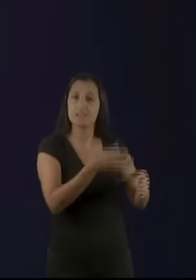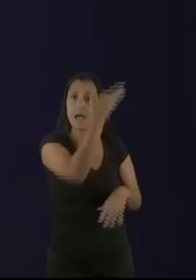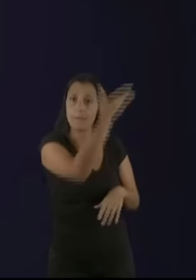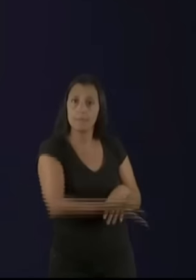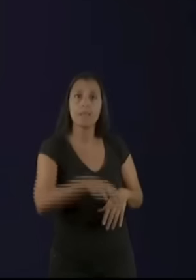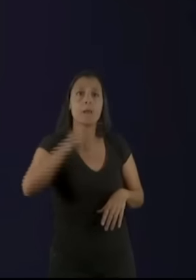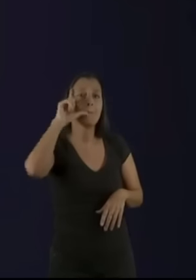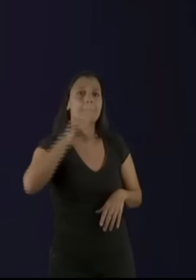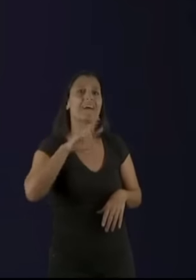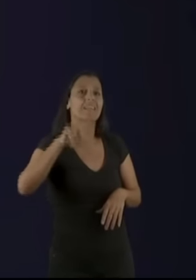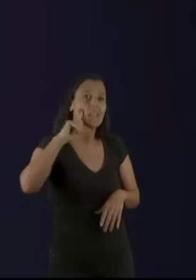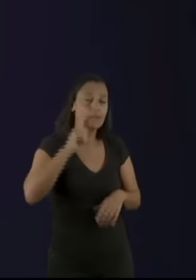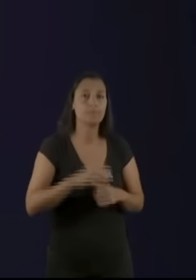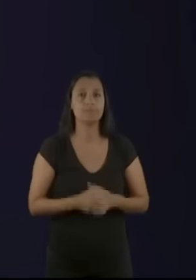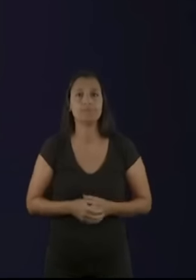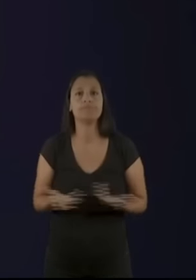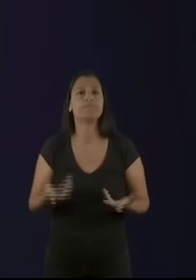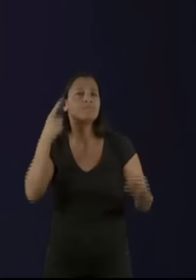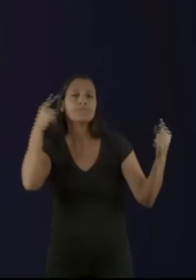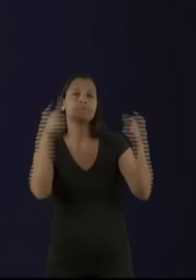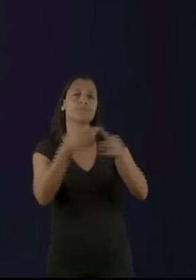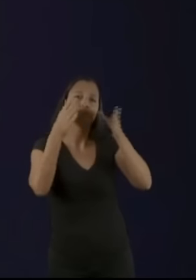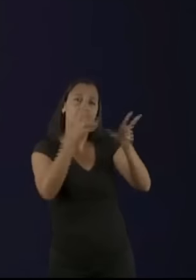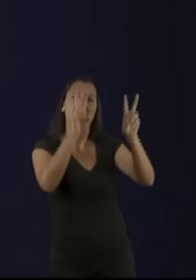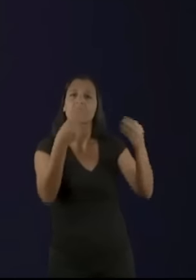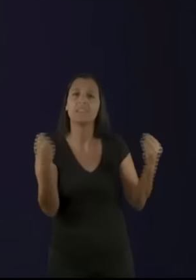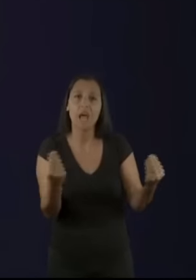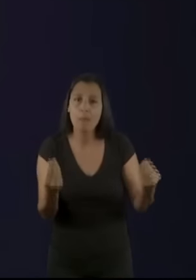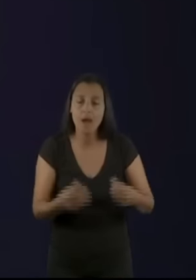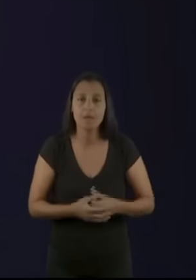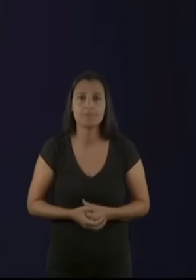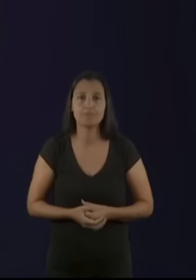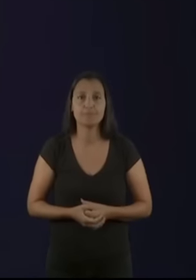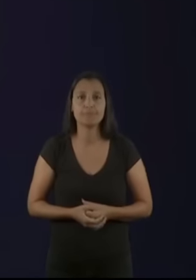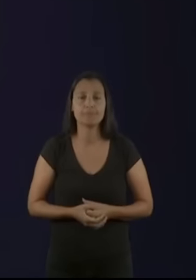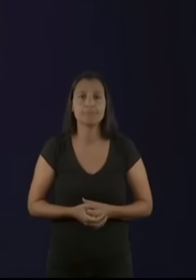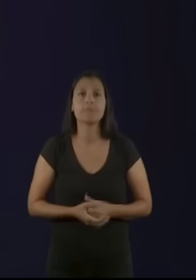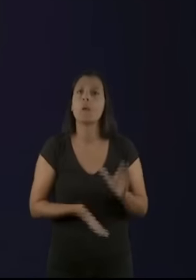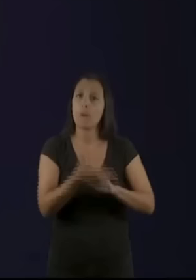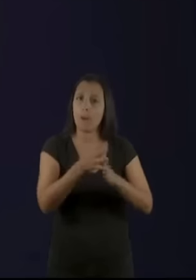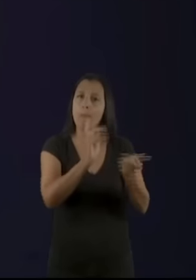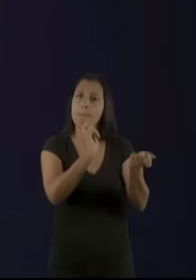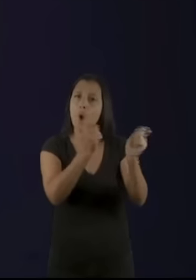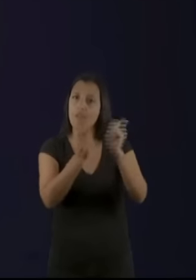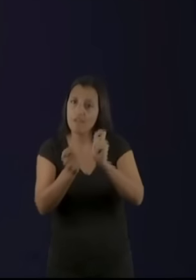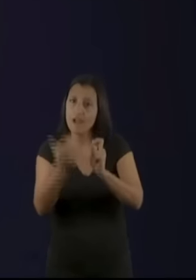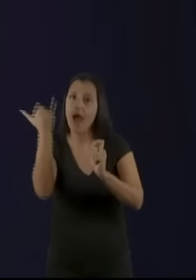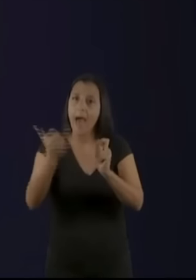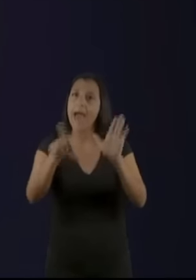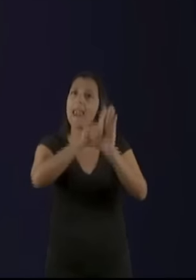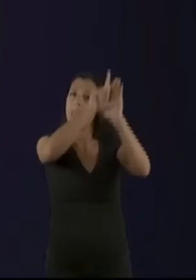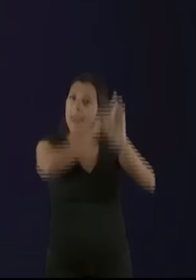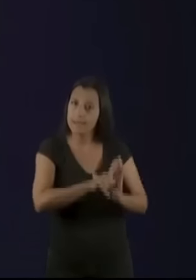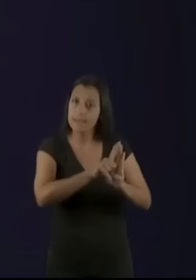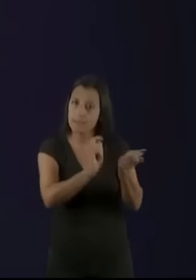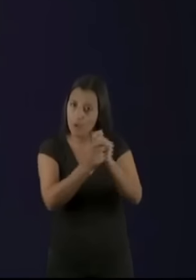Luis petri en virtud de eh modificar las siguientes leyes